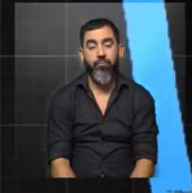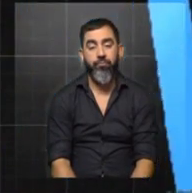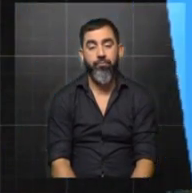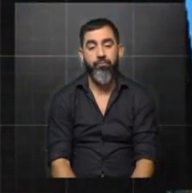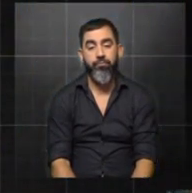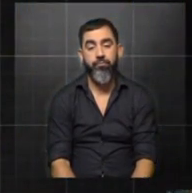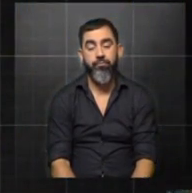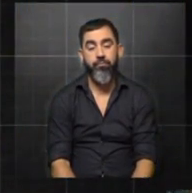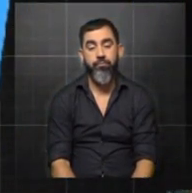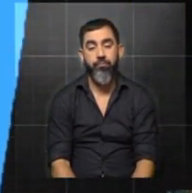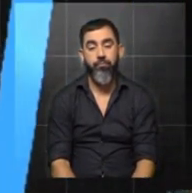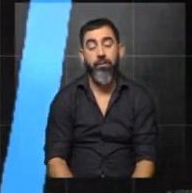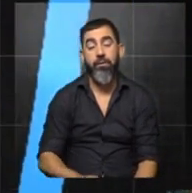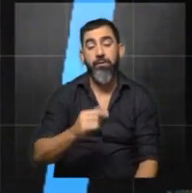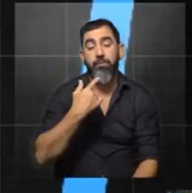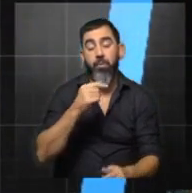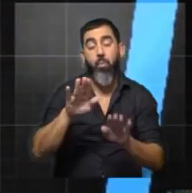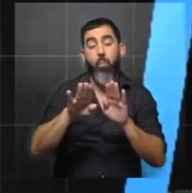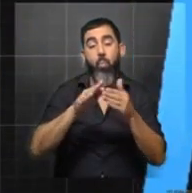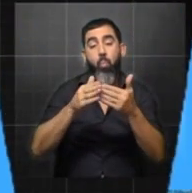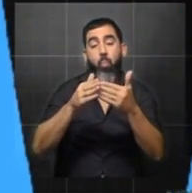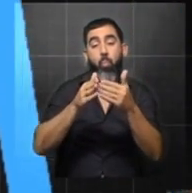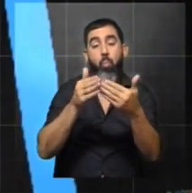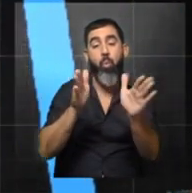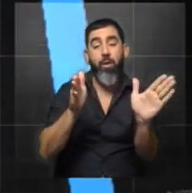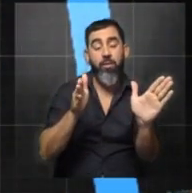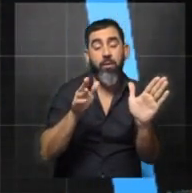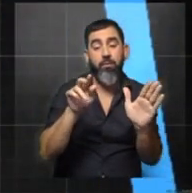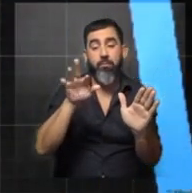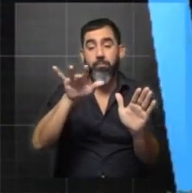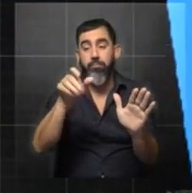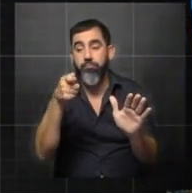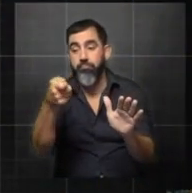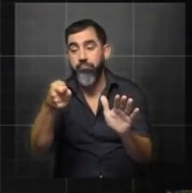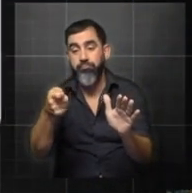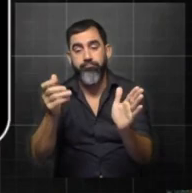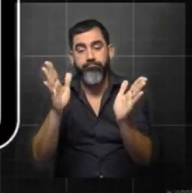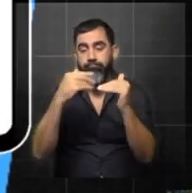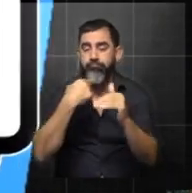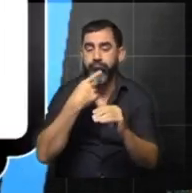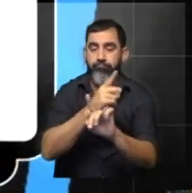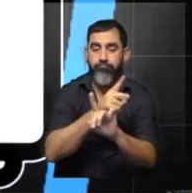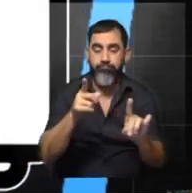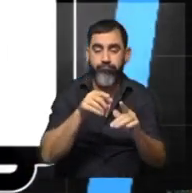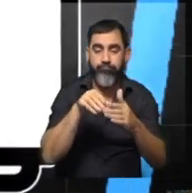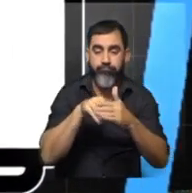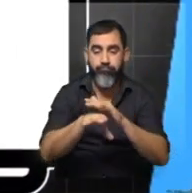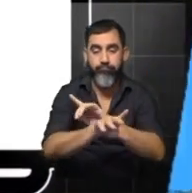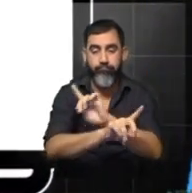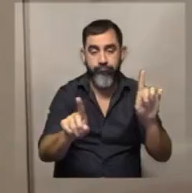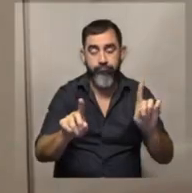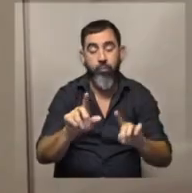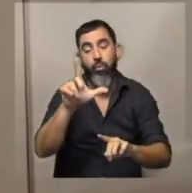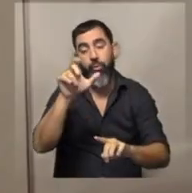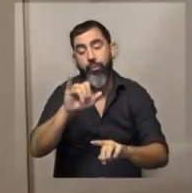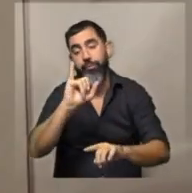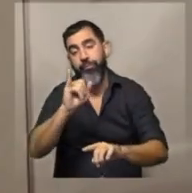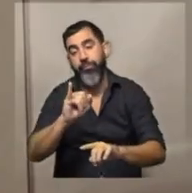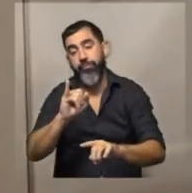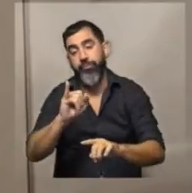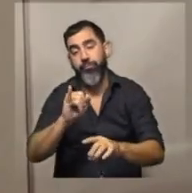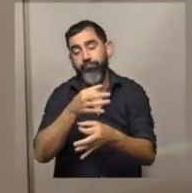Si uno lo acciona con la puerta abierta, el microondas está diseñado para que no haya microondas saliendo del sistema. Obviamente, nada